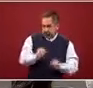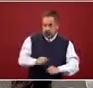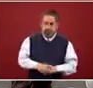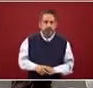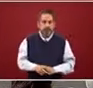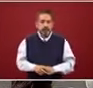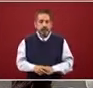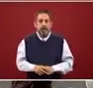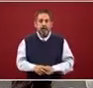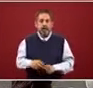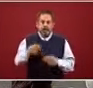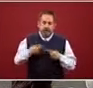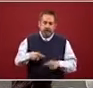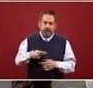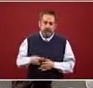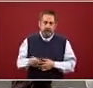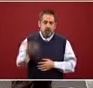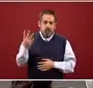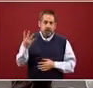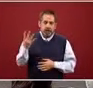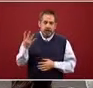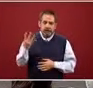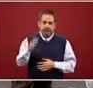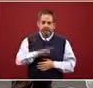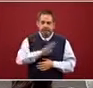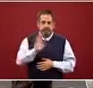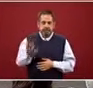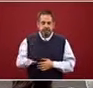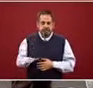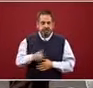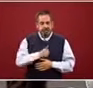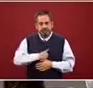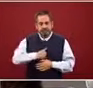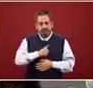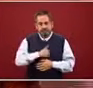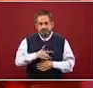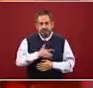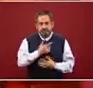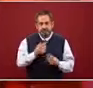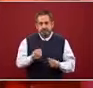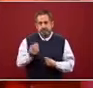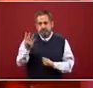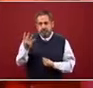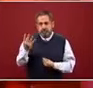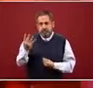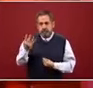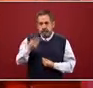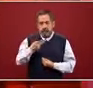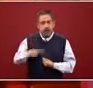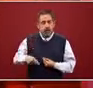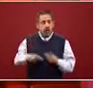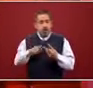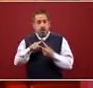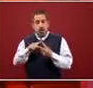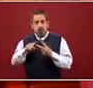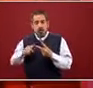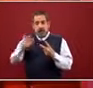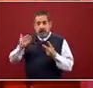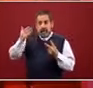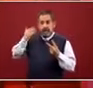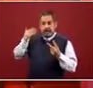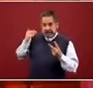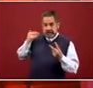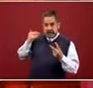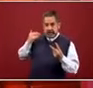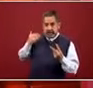ya 4 muy lamentables defunciones, los 2 casos fatales que habíamos anunciado en